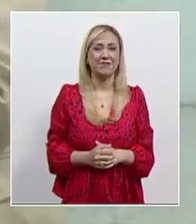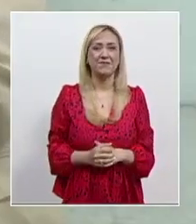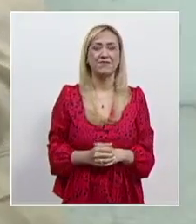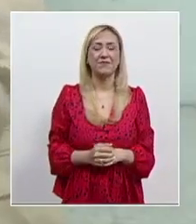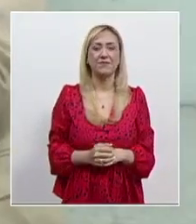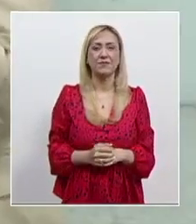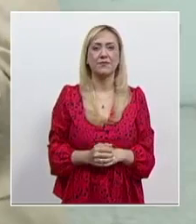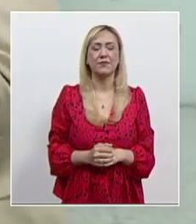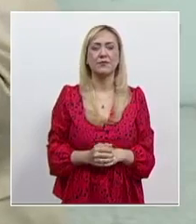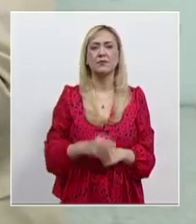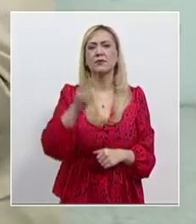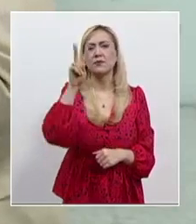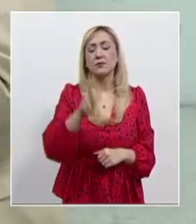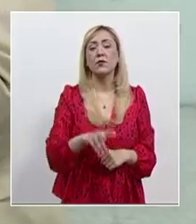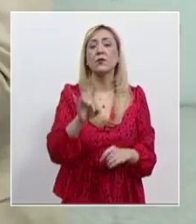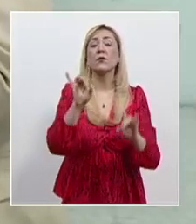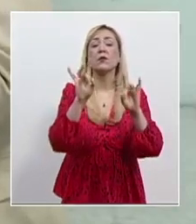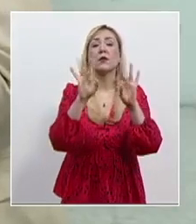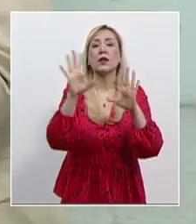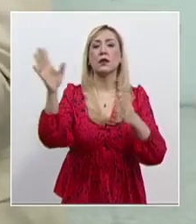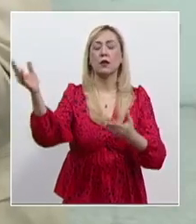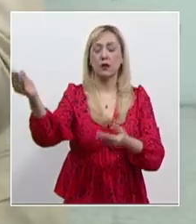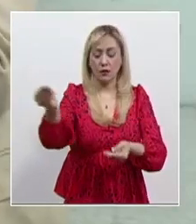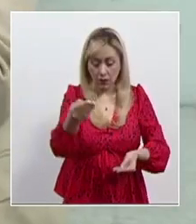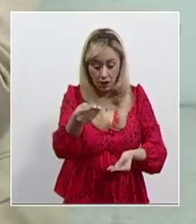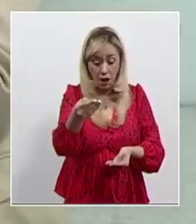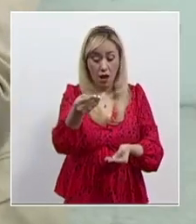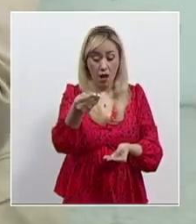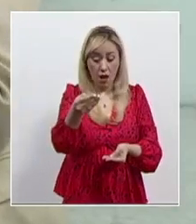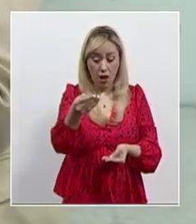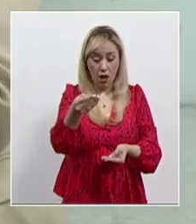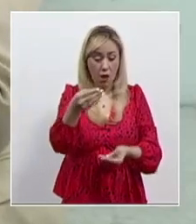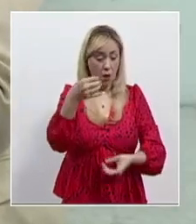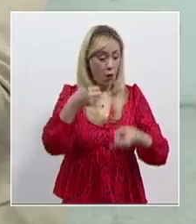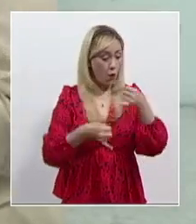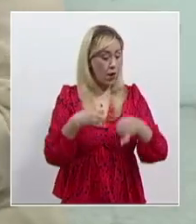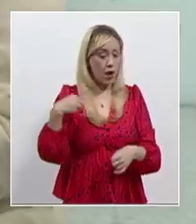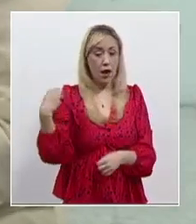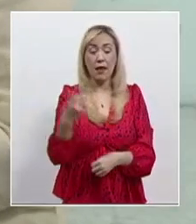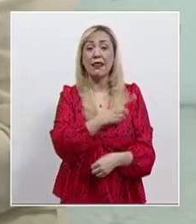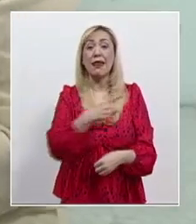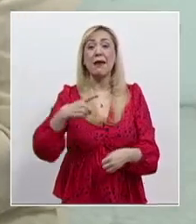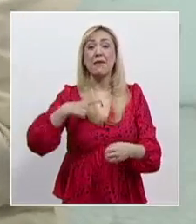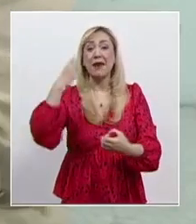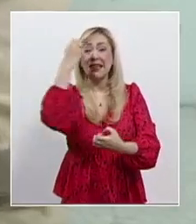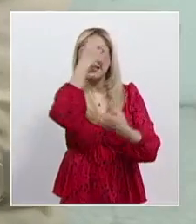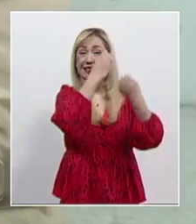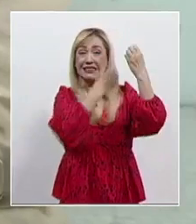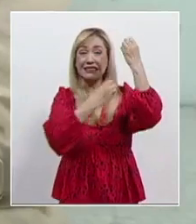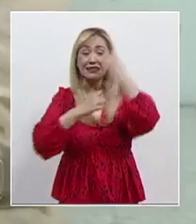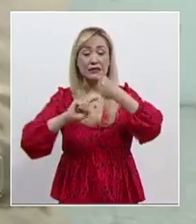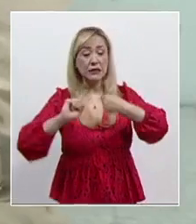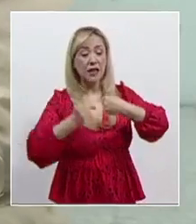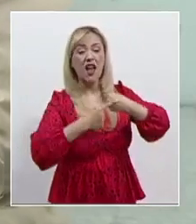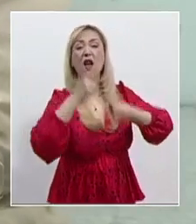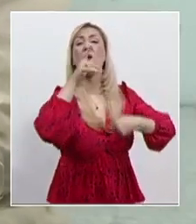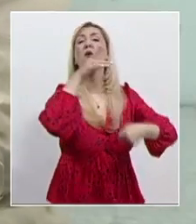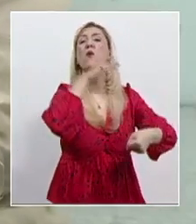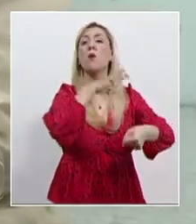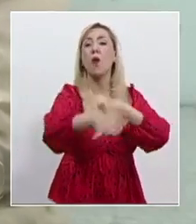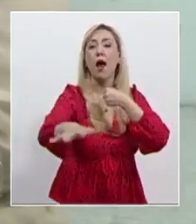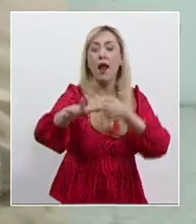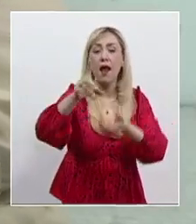De modo tal que cuando nos llega un asunto, los jueces tenemos que estudiar el asunto con perspectiva de discapacidad. Y